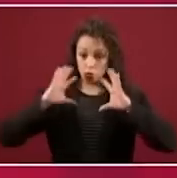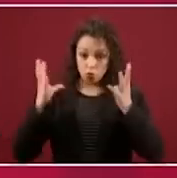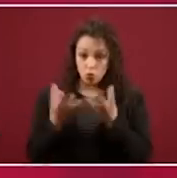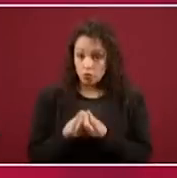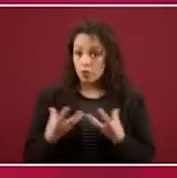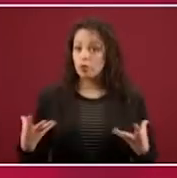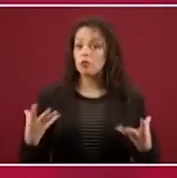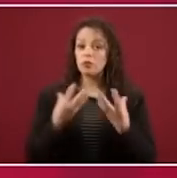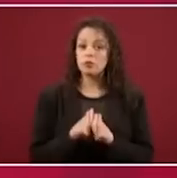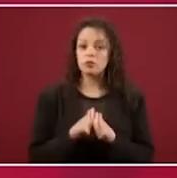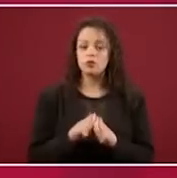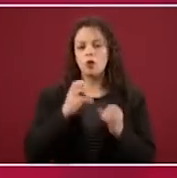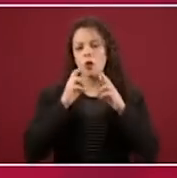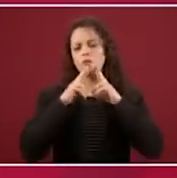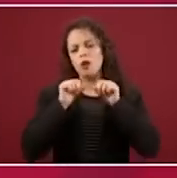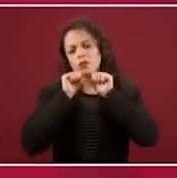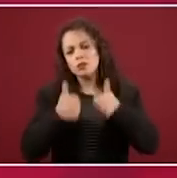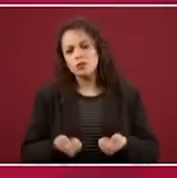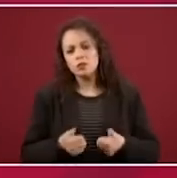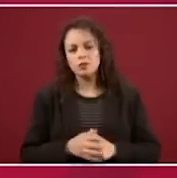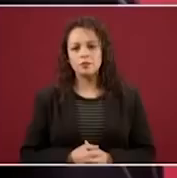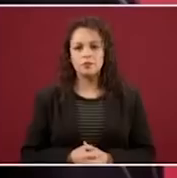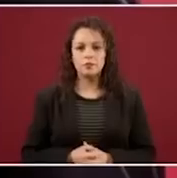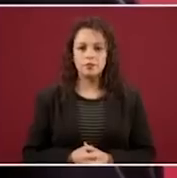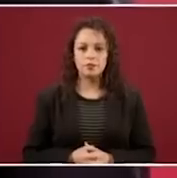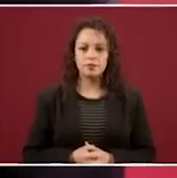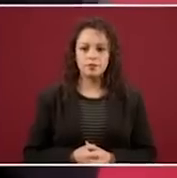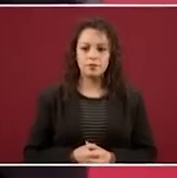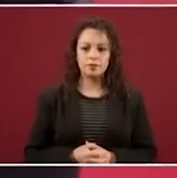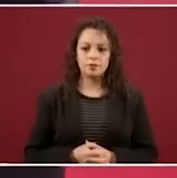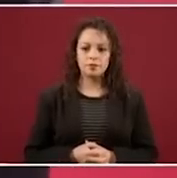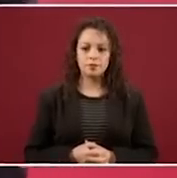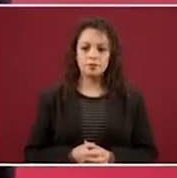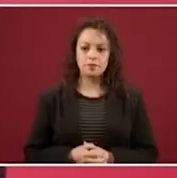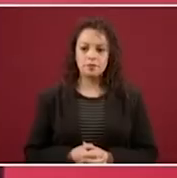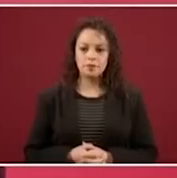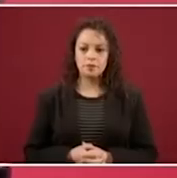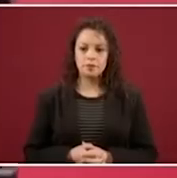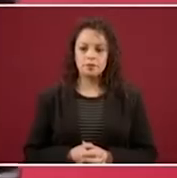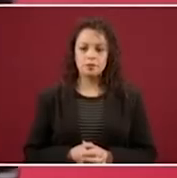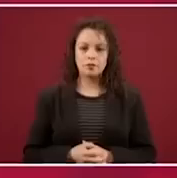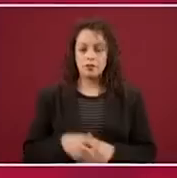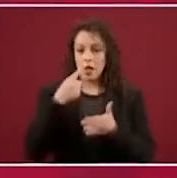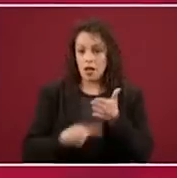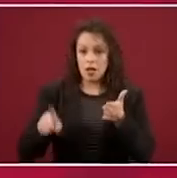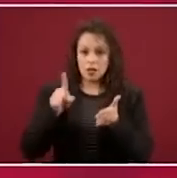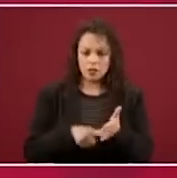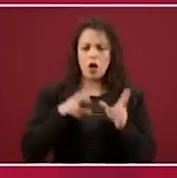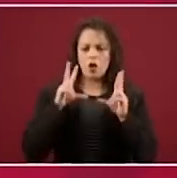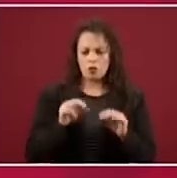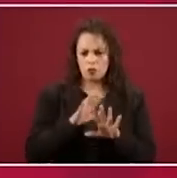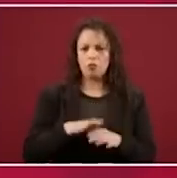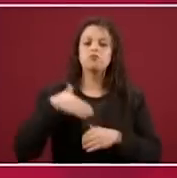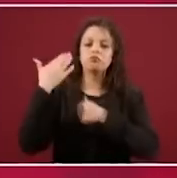integral, o no, sí, sin cancelar la posibilidad que